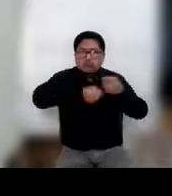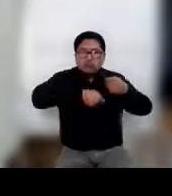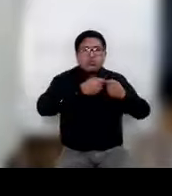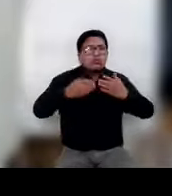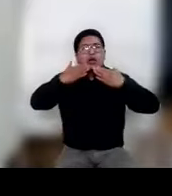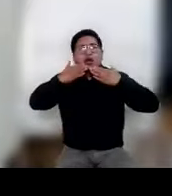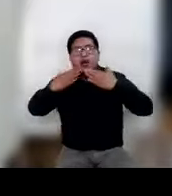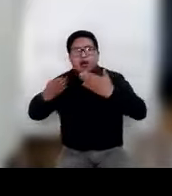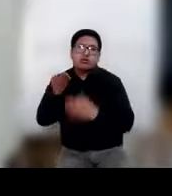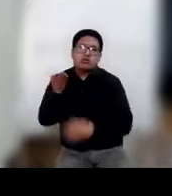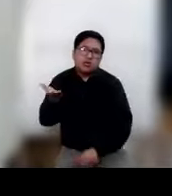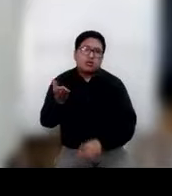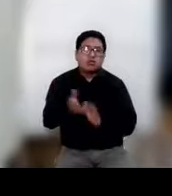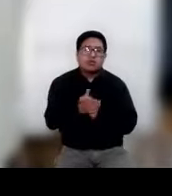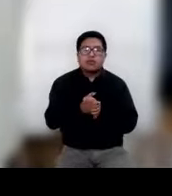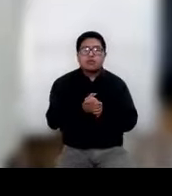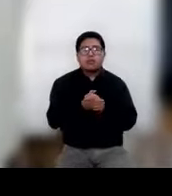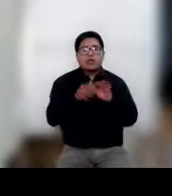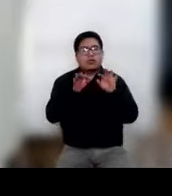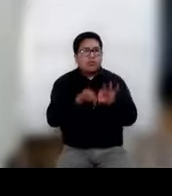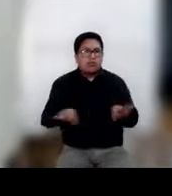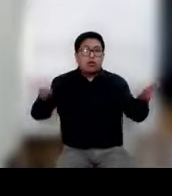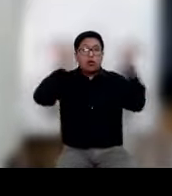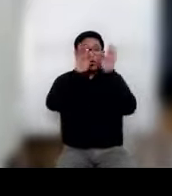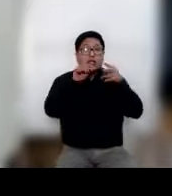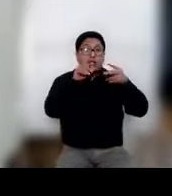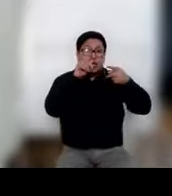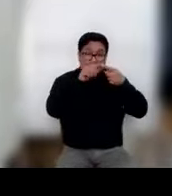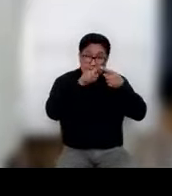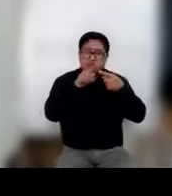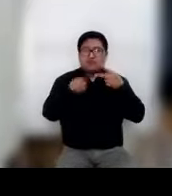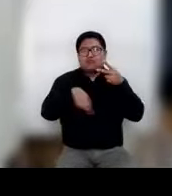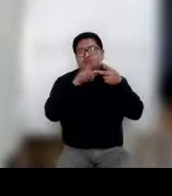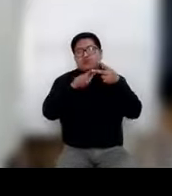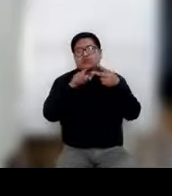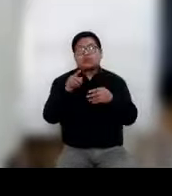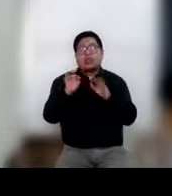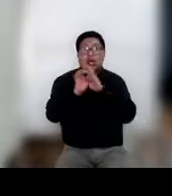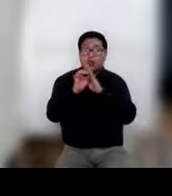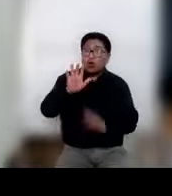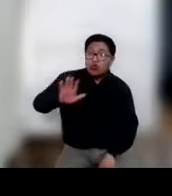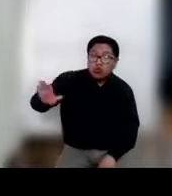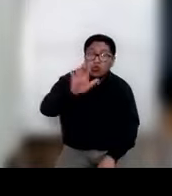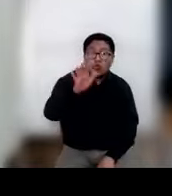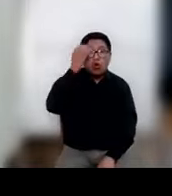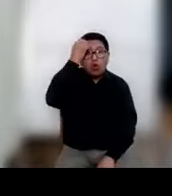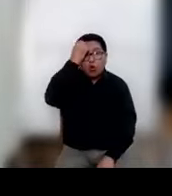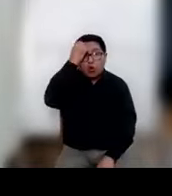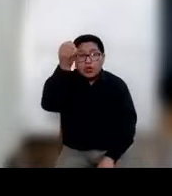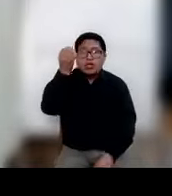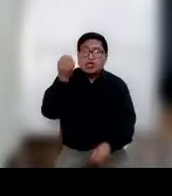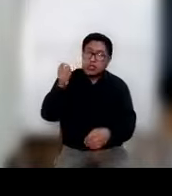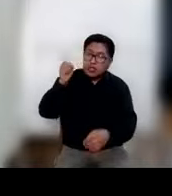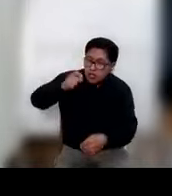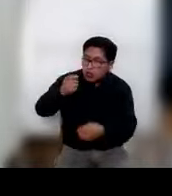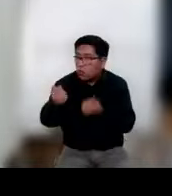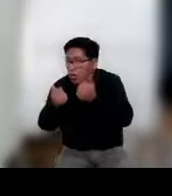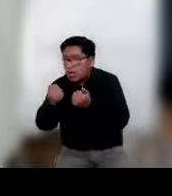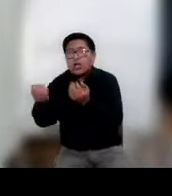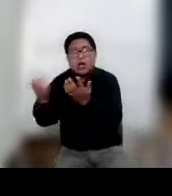fundamental y a partir de eso también necesitamos que lo que ellos opinan lo que ellos dicen es fundamental